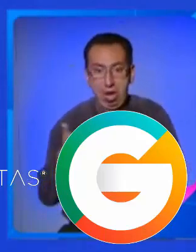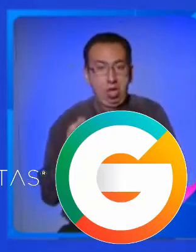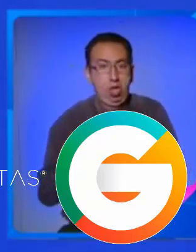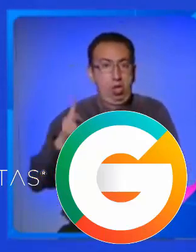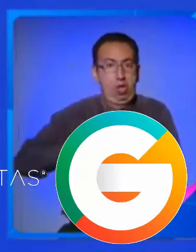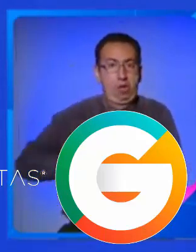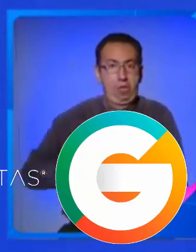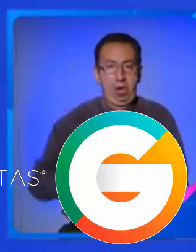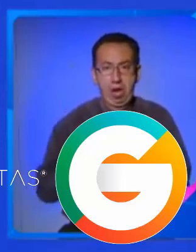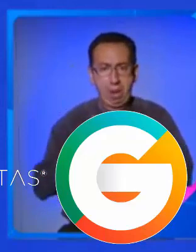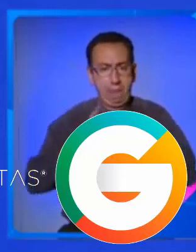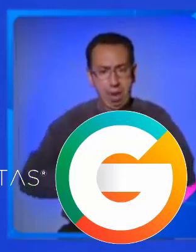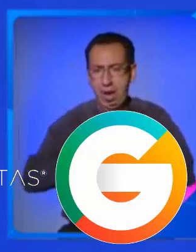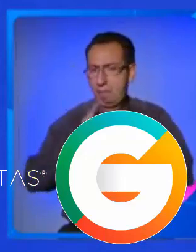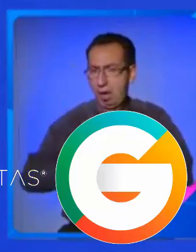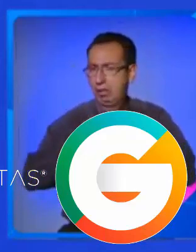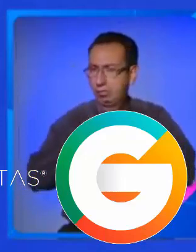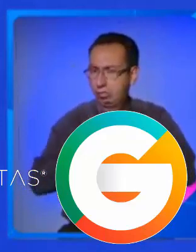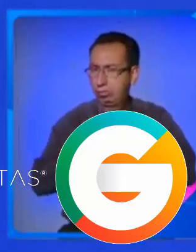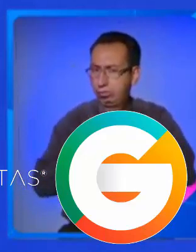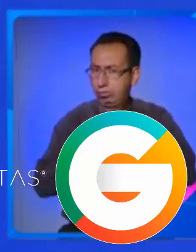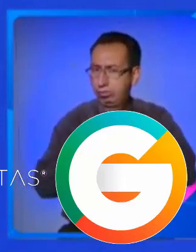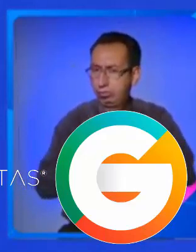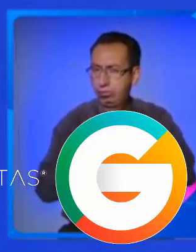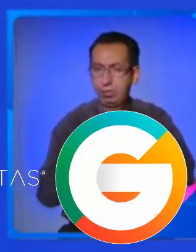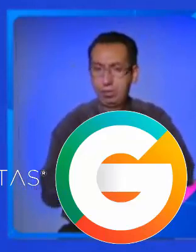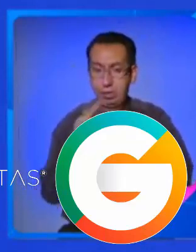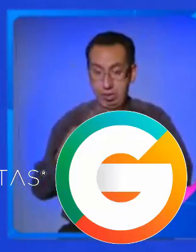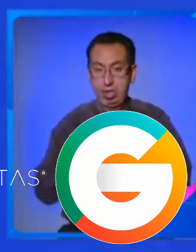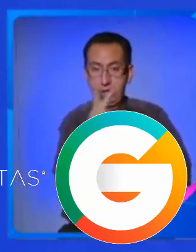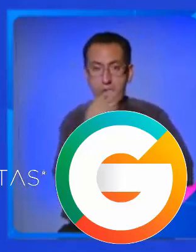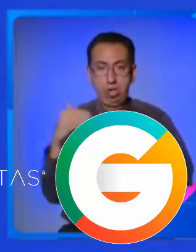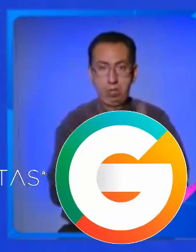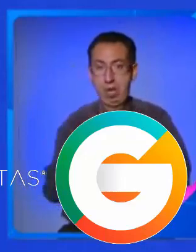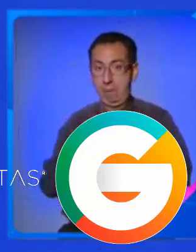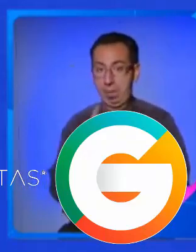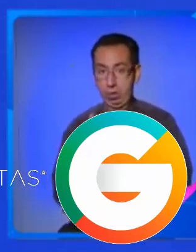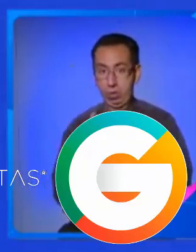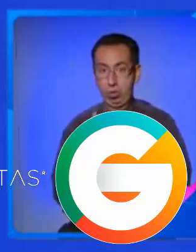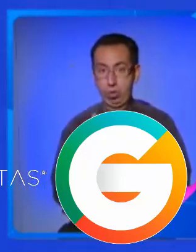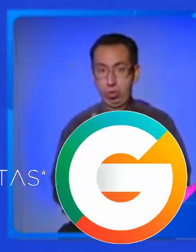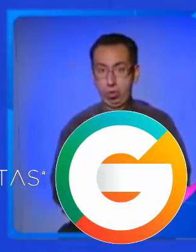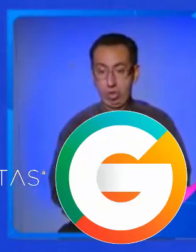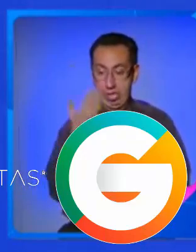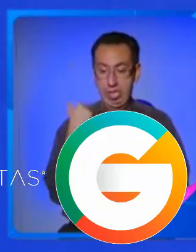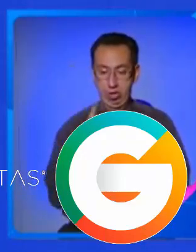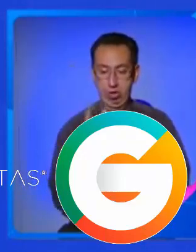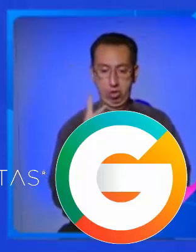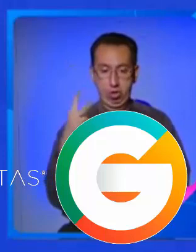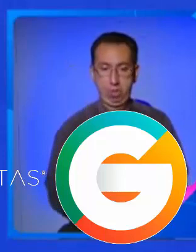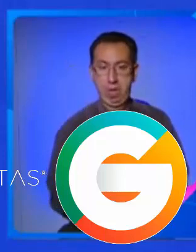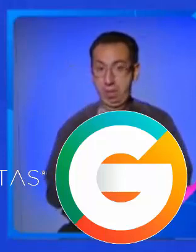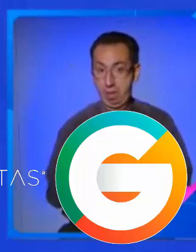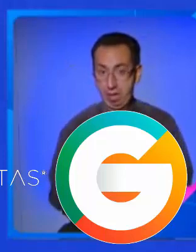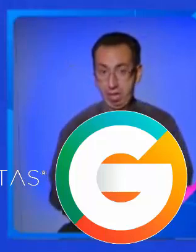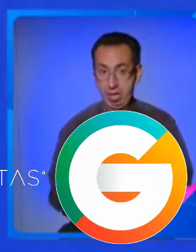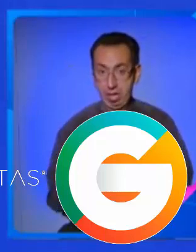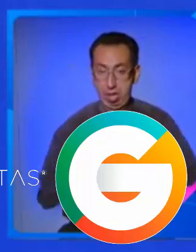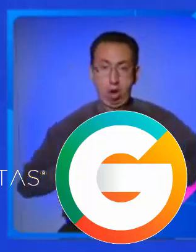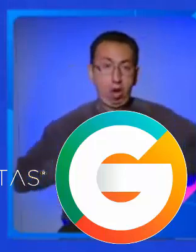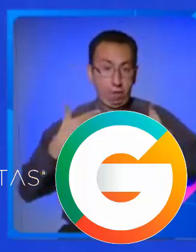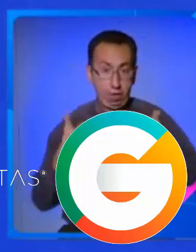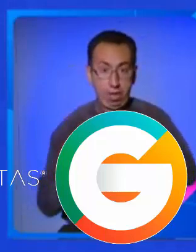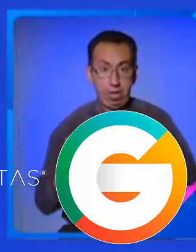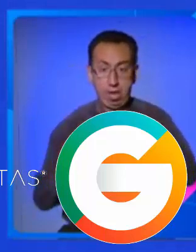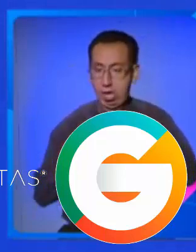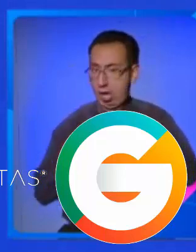el paso. Si comparamos el arranque de este 2021 con el arranque del 2020, les informo que